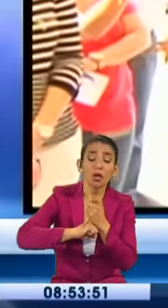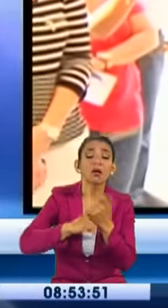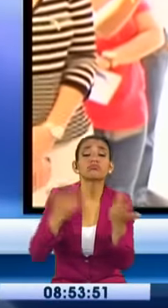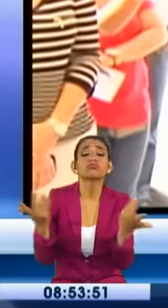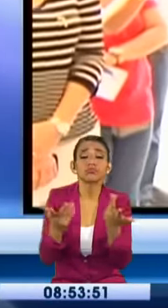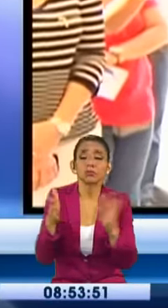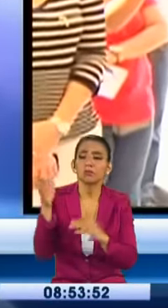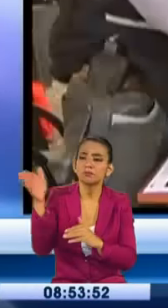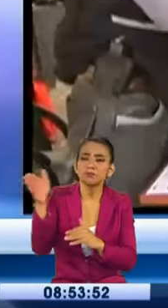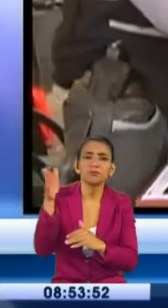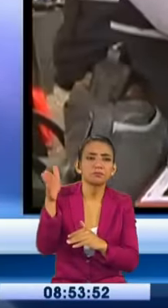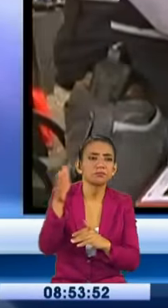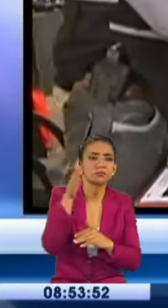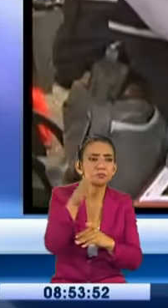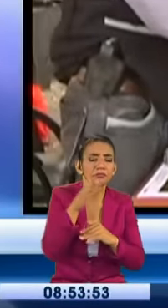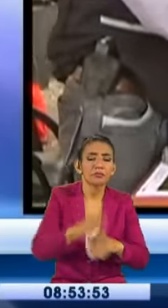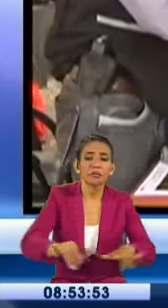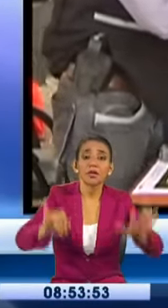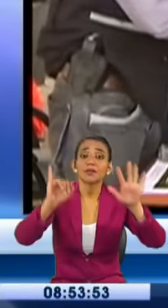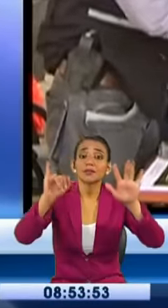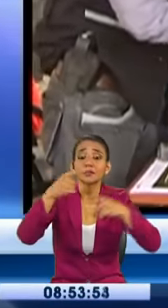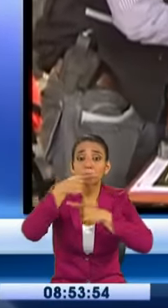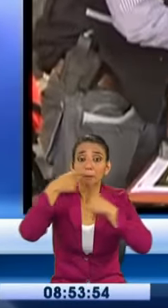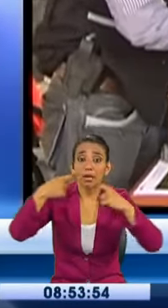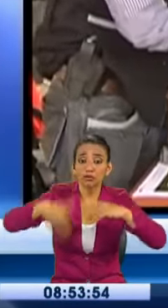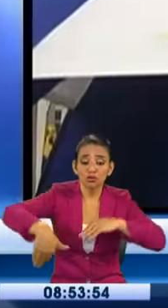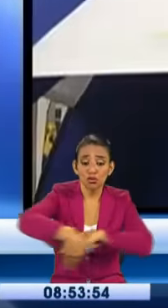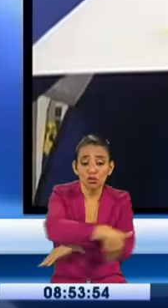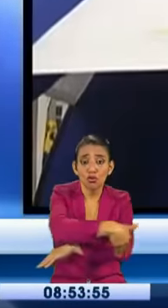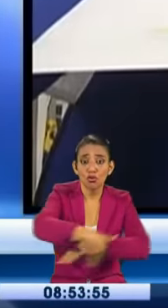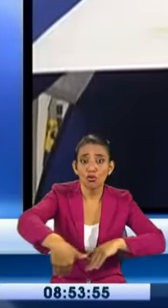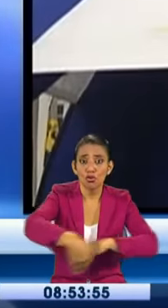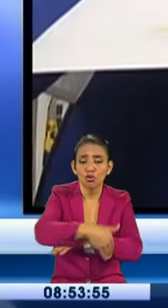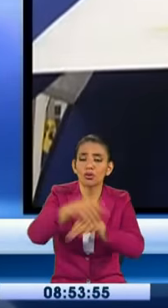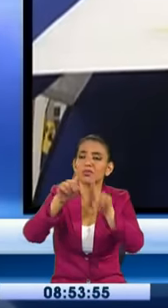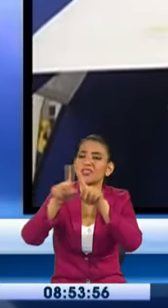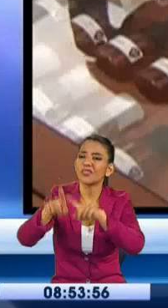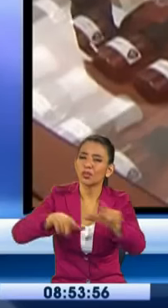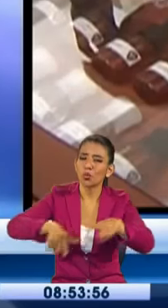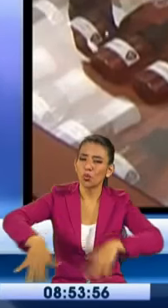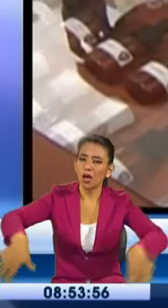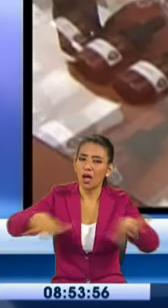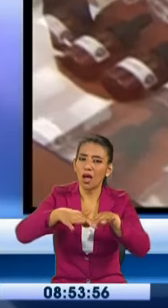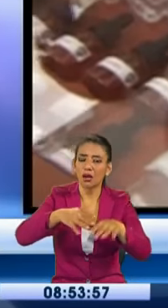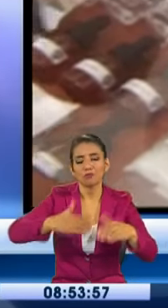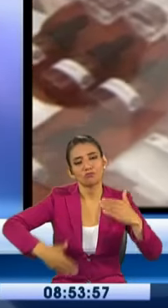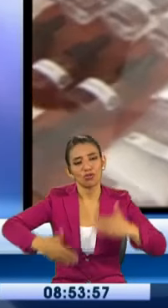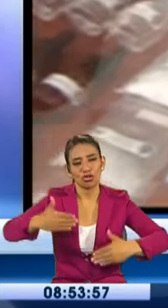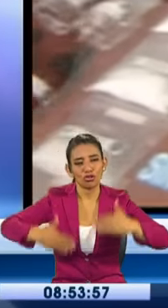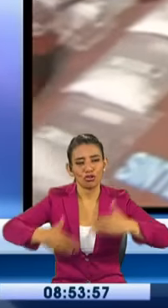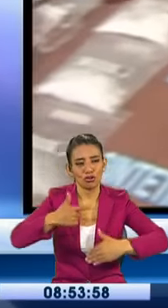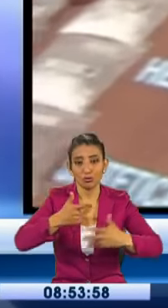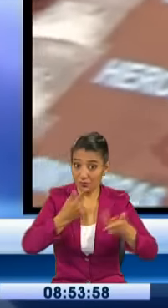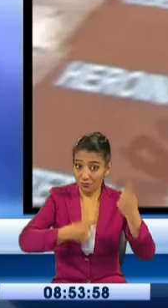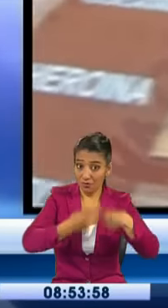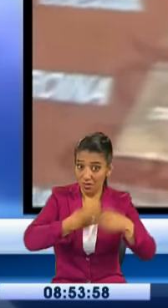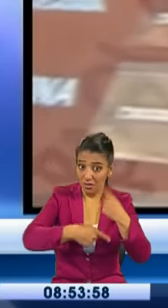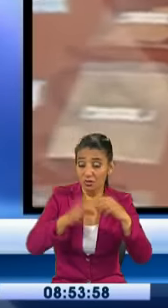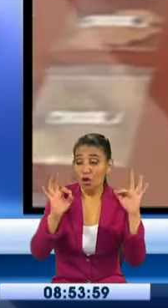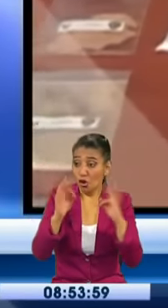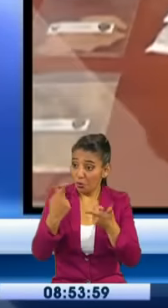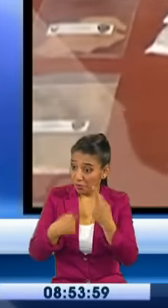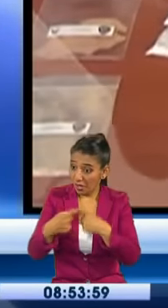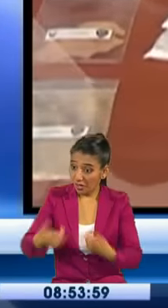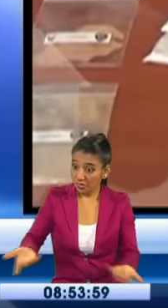que ver las 6 de marzo y los diferentes sectores que hemos ubicado, que va a haber la venta de monigotes y donde normalmente suelen vender